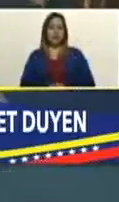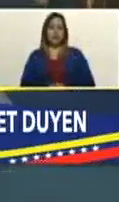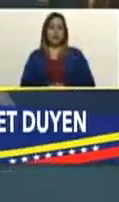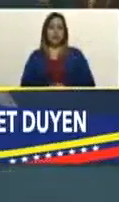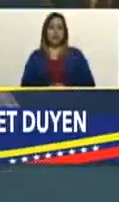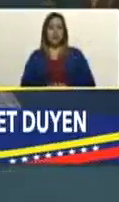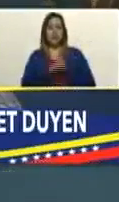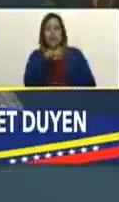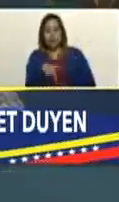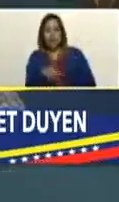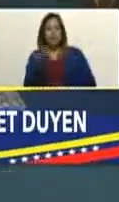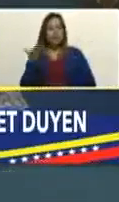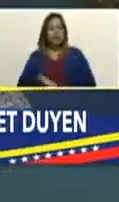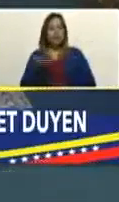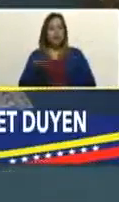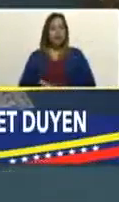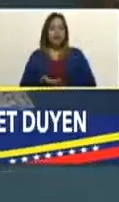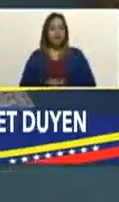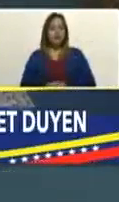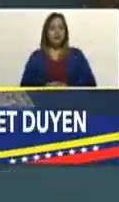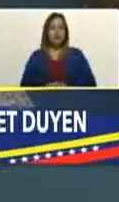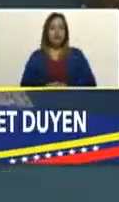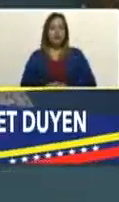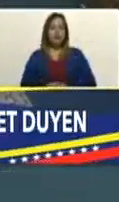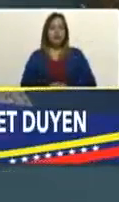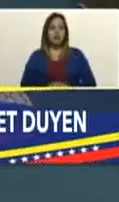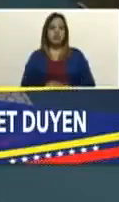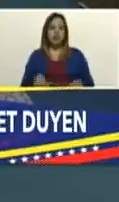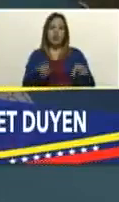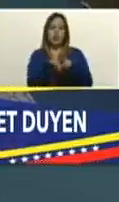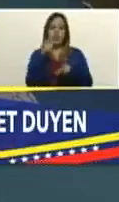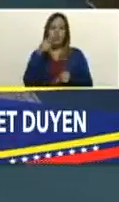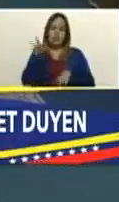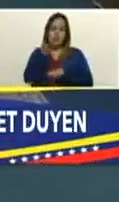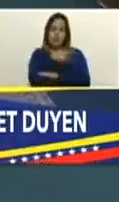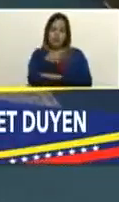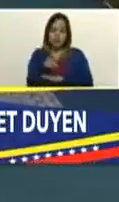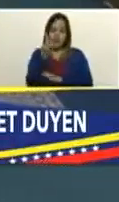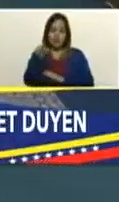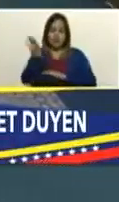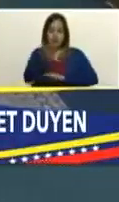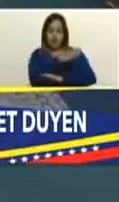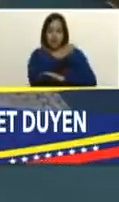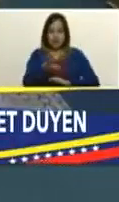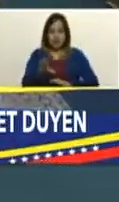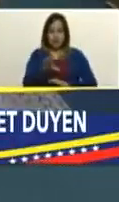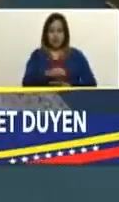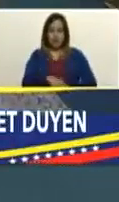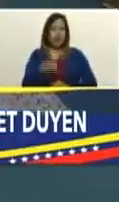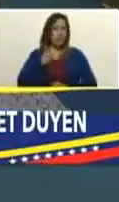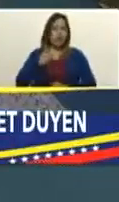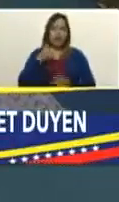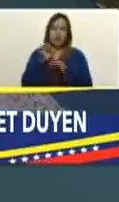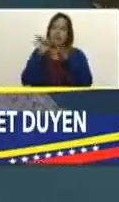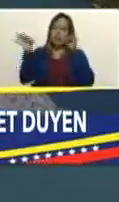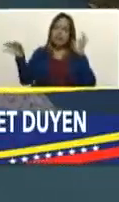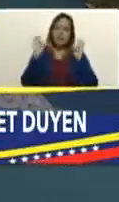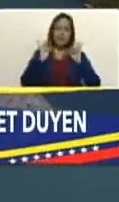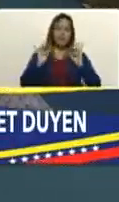también es cierto, como dice el poema y la canción, que cualquier distancia